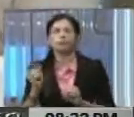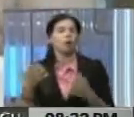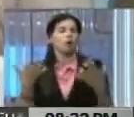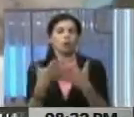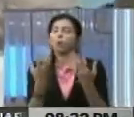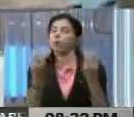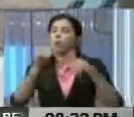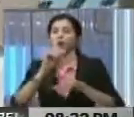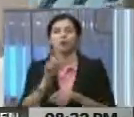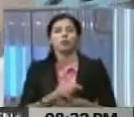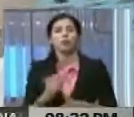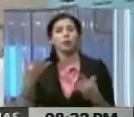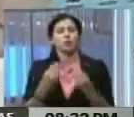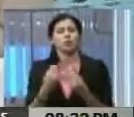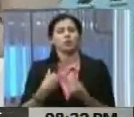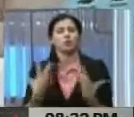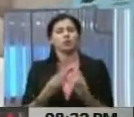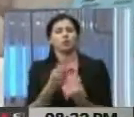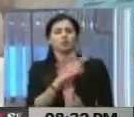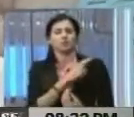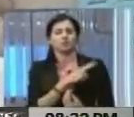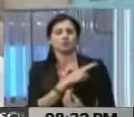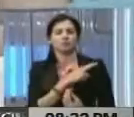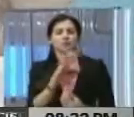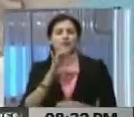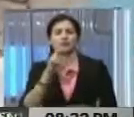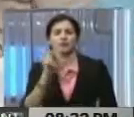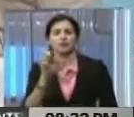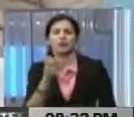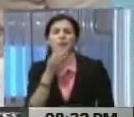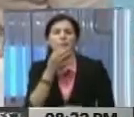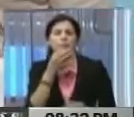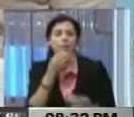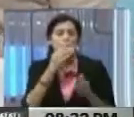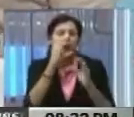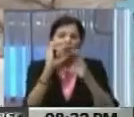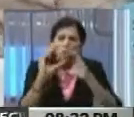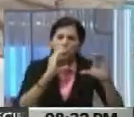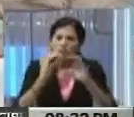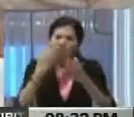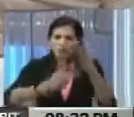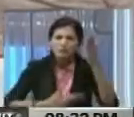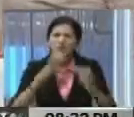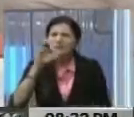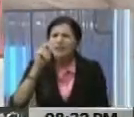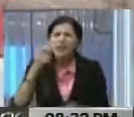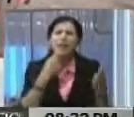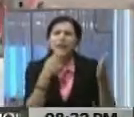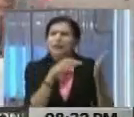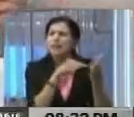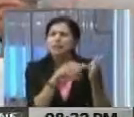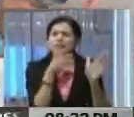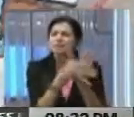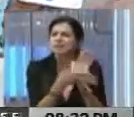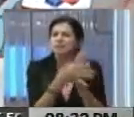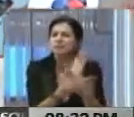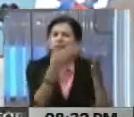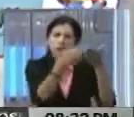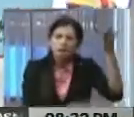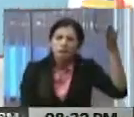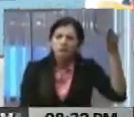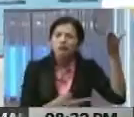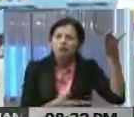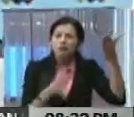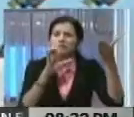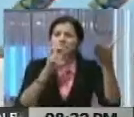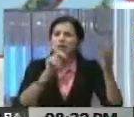encuentro con Sandra Oblita para que por favor nos diga en qué consiste el comunicado que emite el Consejo Nacional Electoral por parte de estas agresiones de